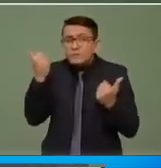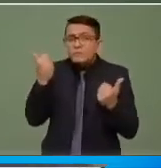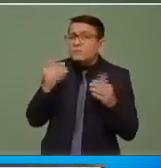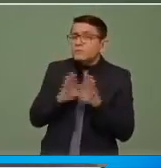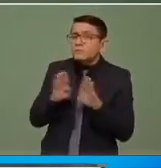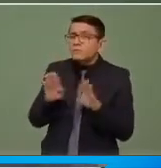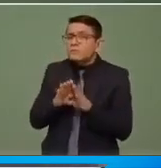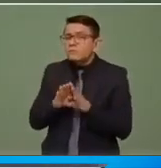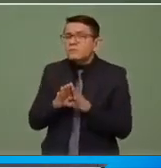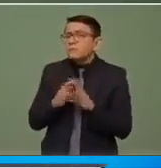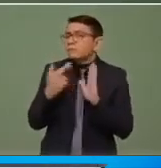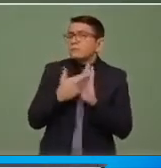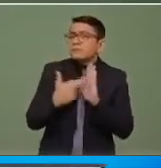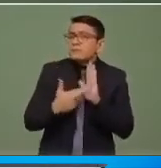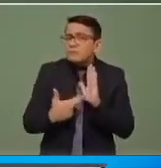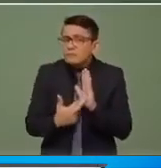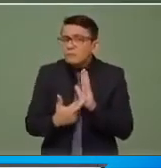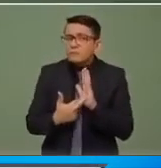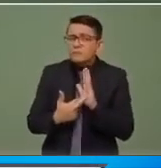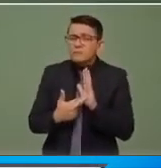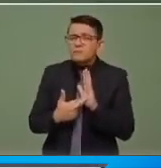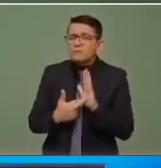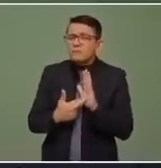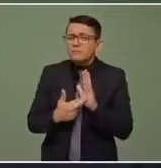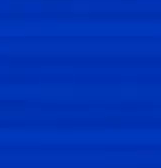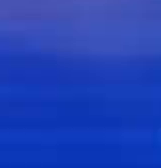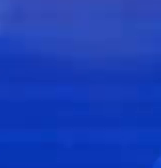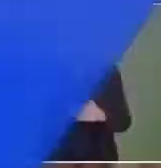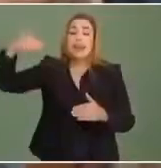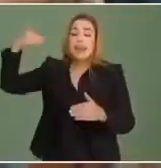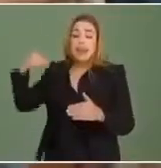se busca mejorar el sistema de seguridad en todo el país.